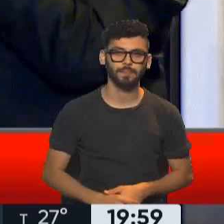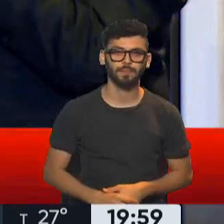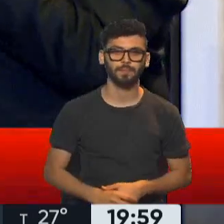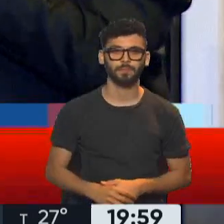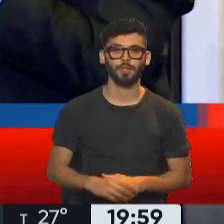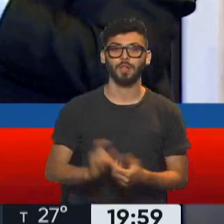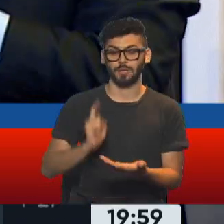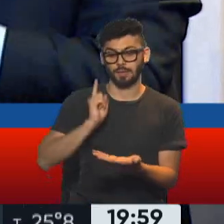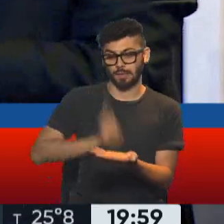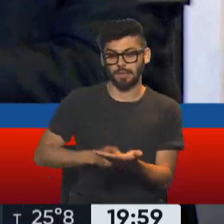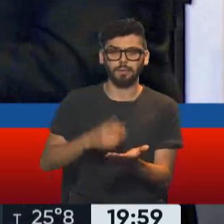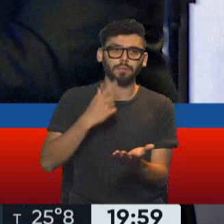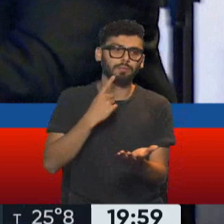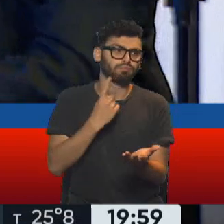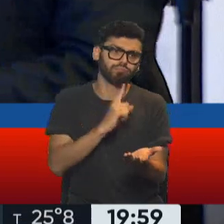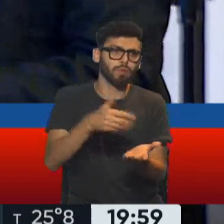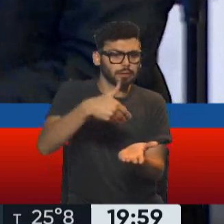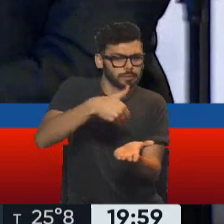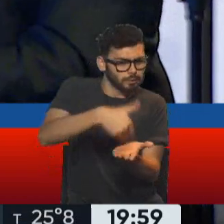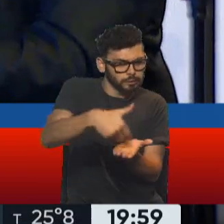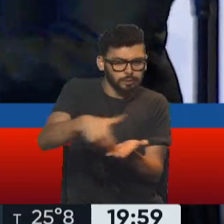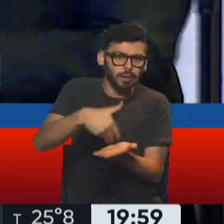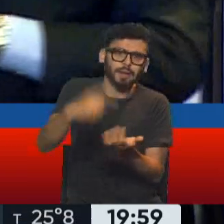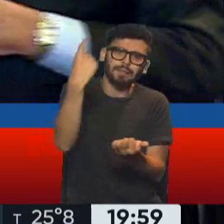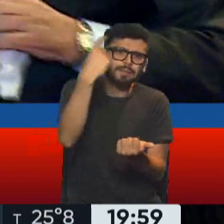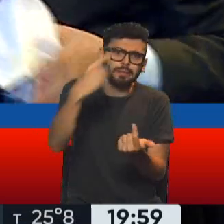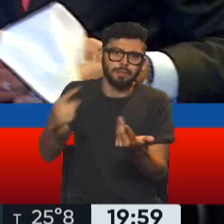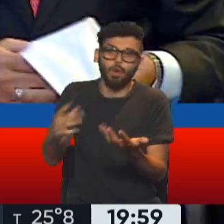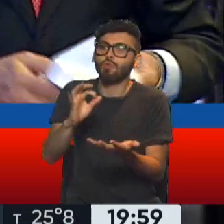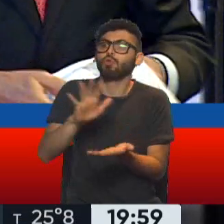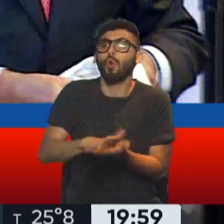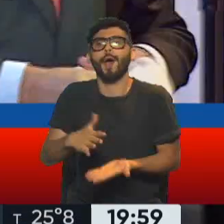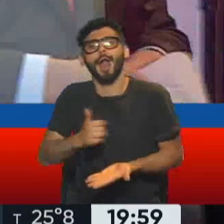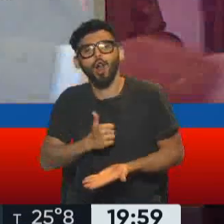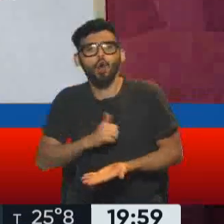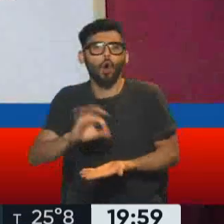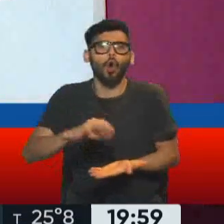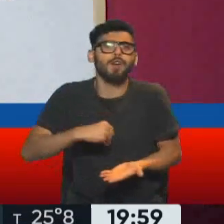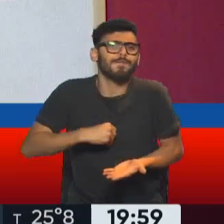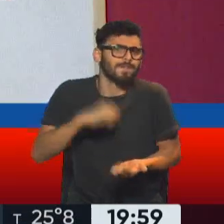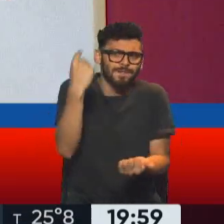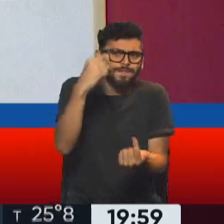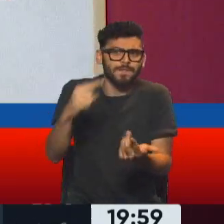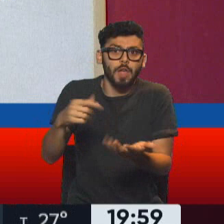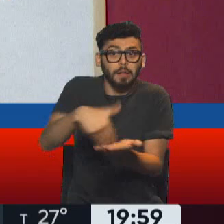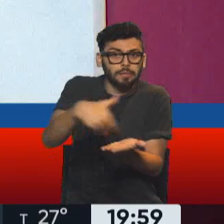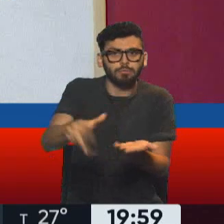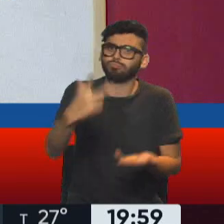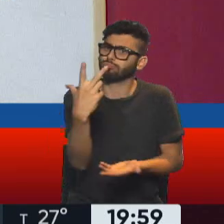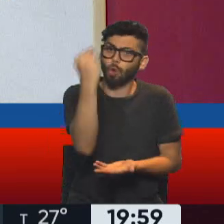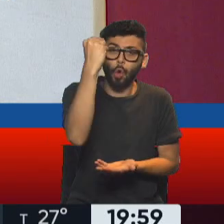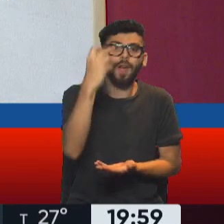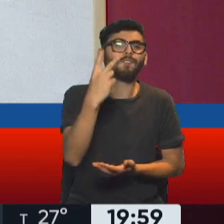la eliminación de todas las formas de intolerancia y discriminación fundadas en la religión o las convicciones fue proclamada por la 1 el 25 de noviembre